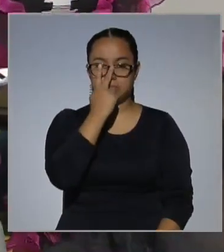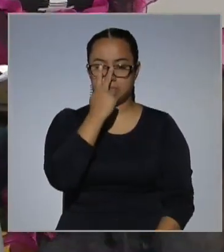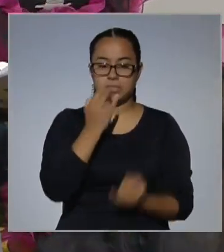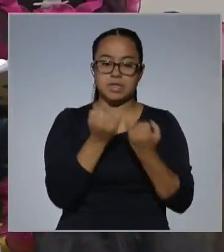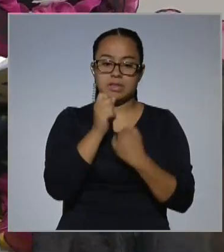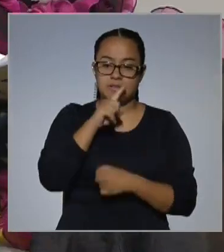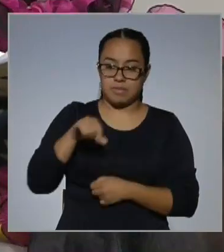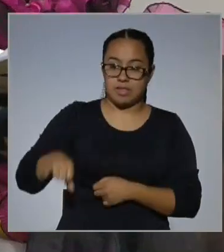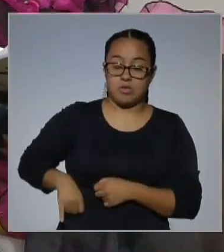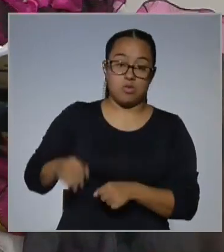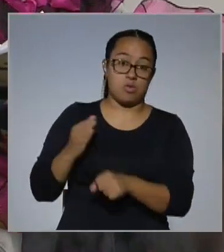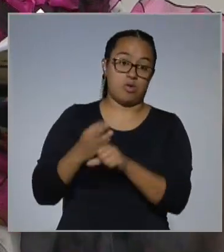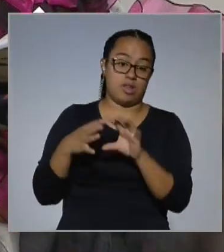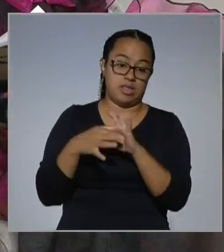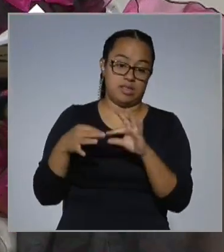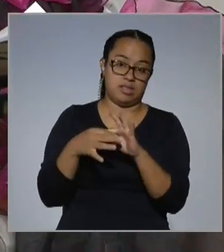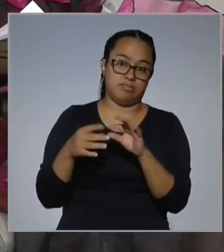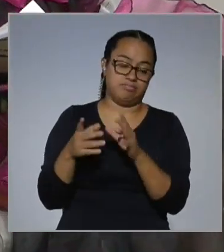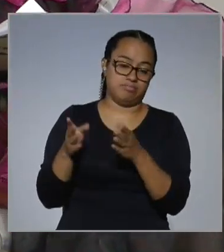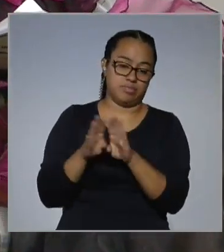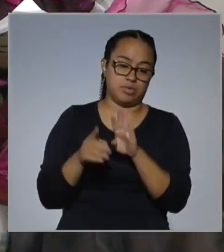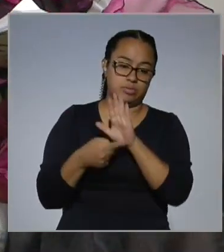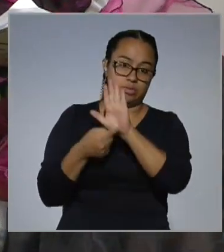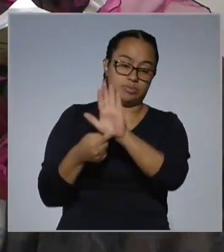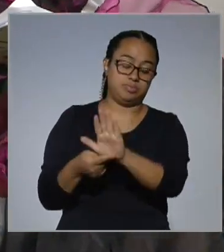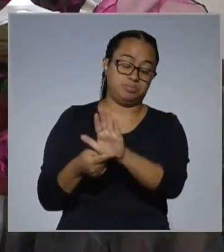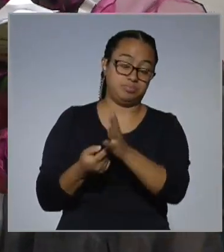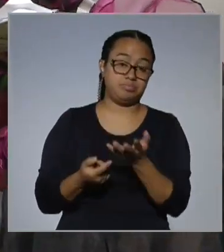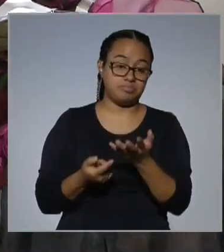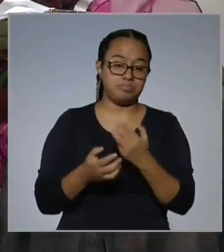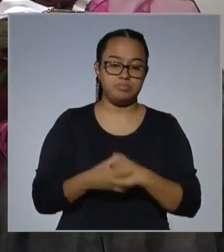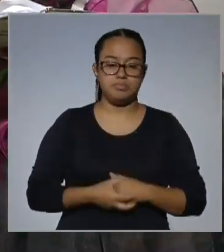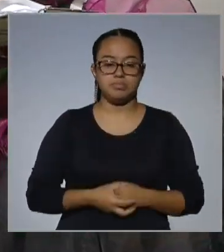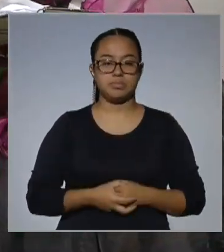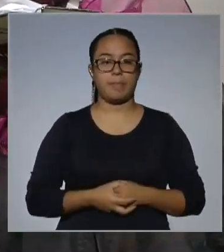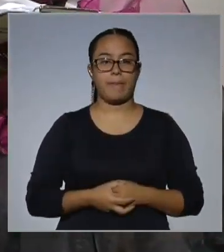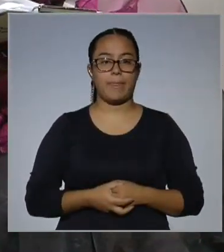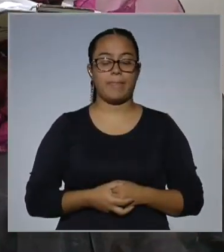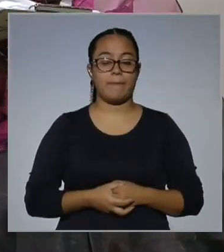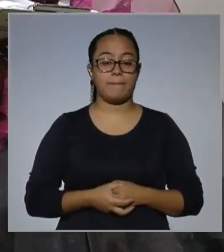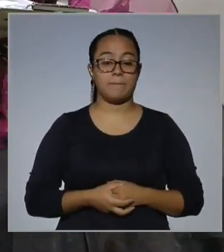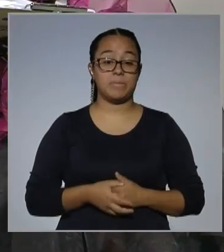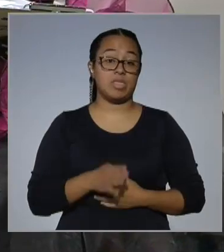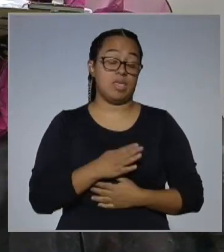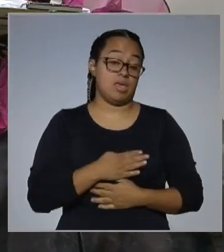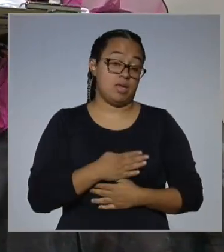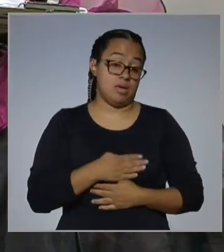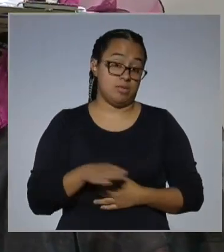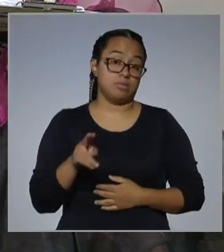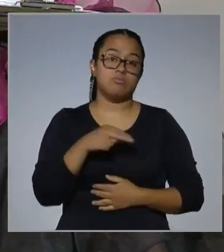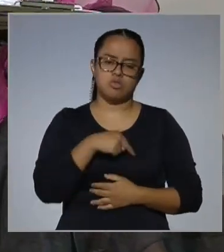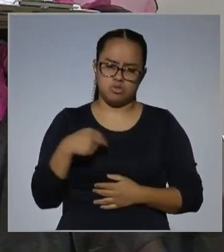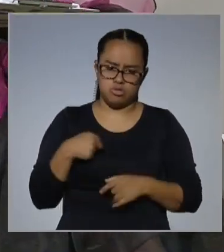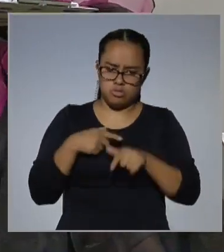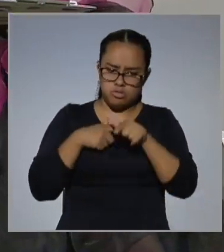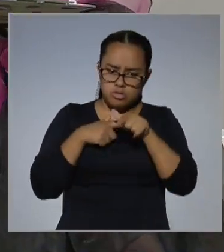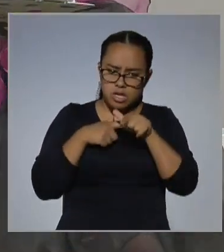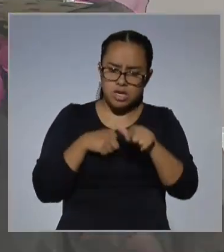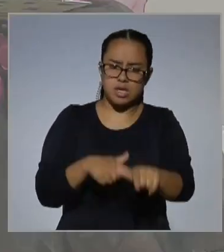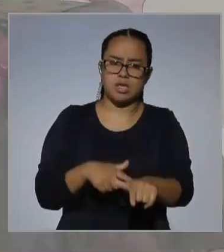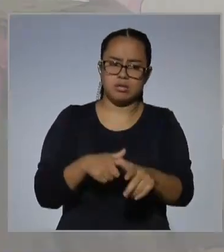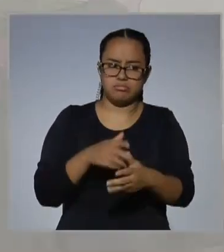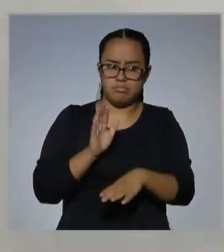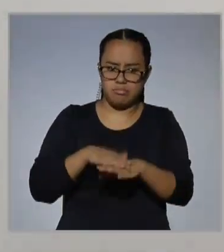interesante el resumen que nos acaba de hacer la colega, ¿no? Entonces, pero bueno, pues sí, sigamos, yo creo que con